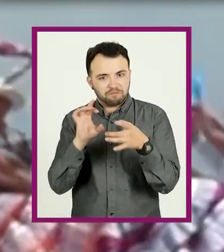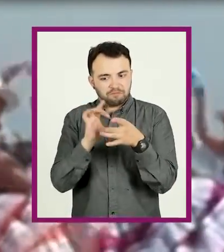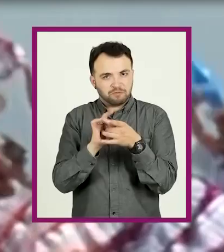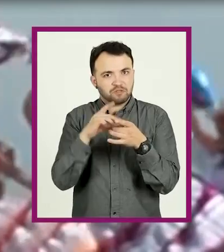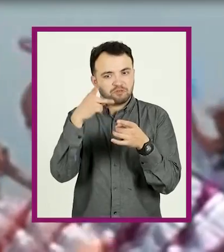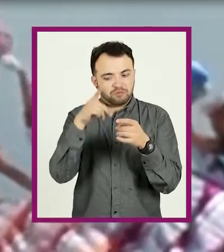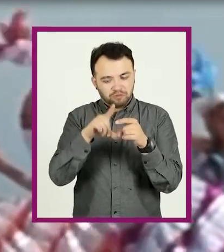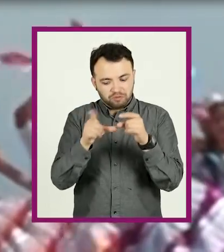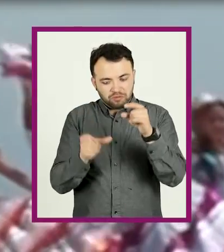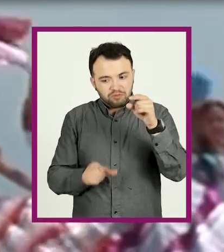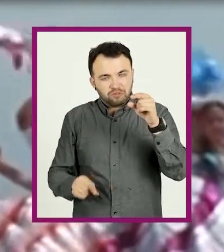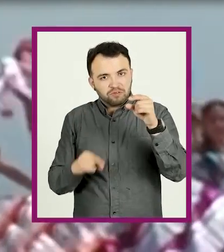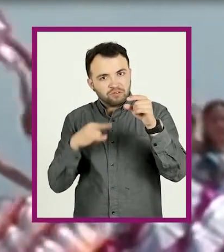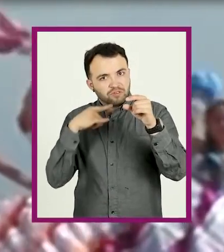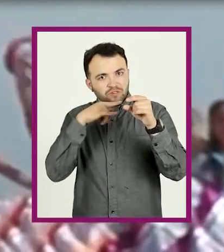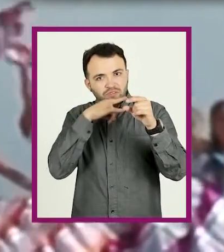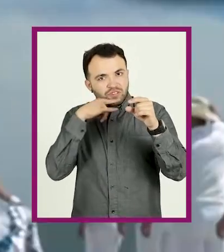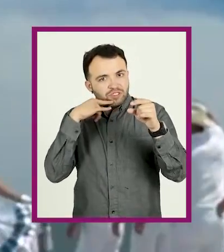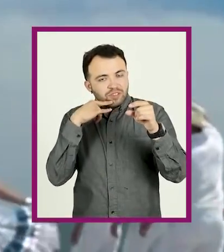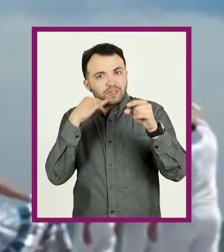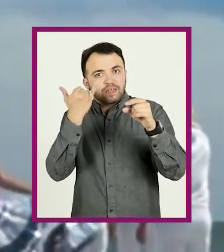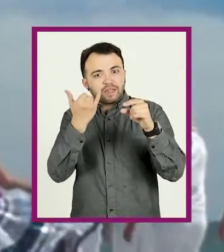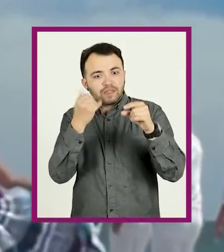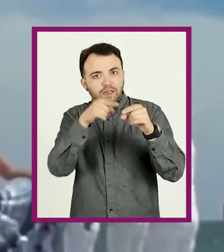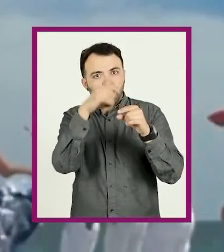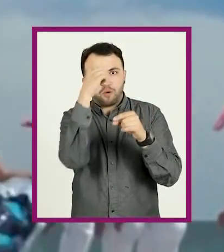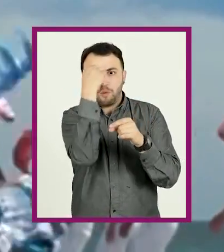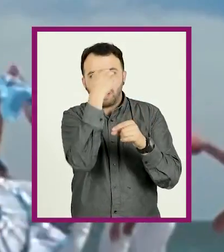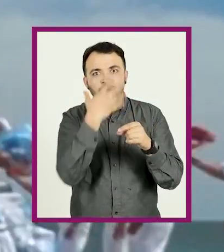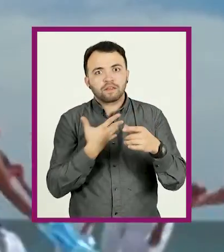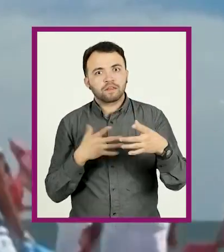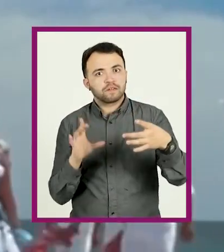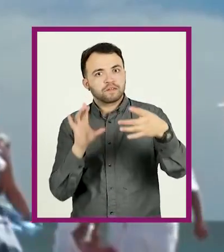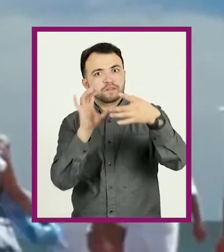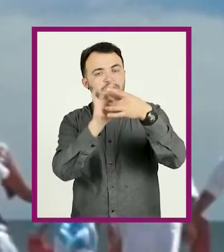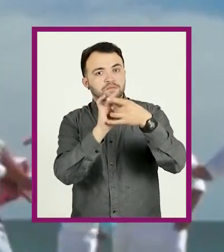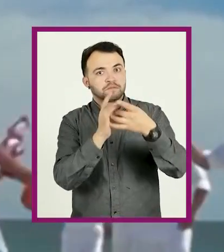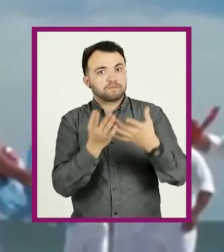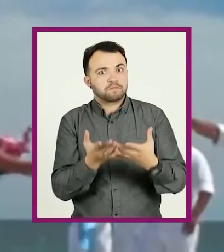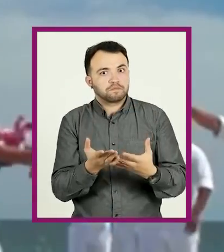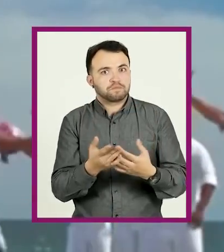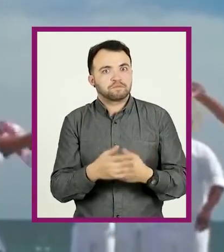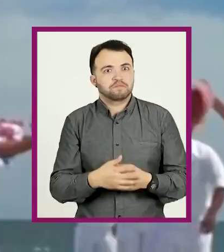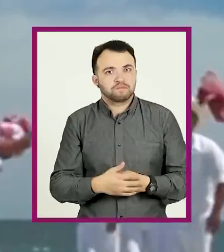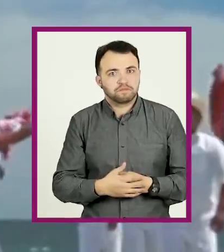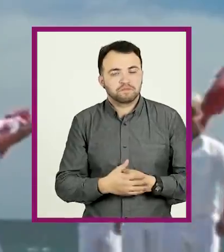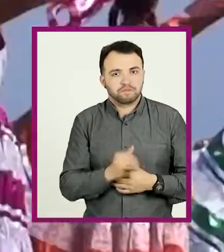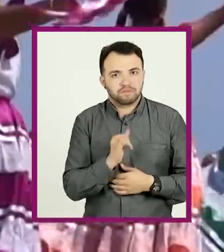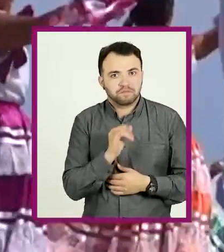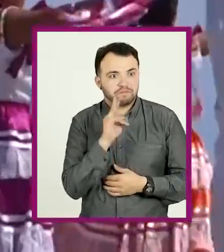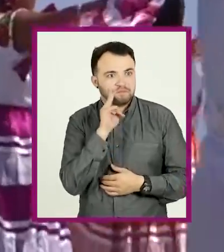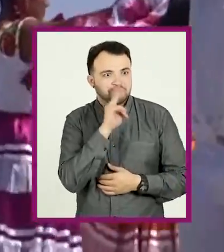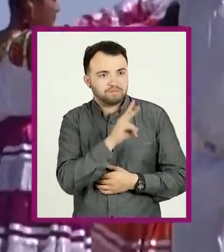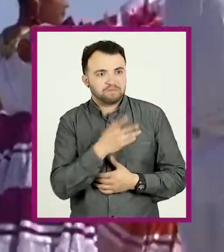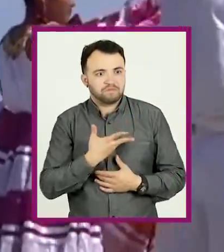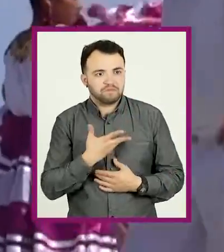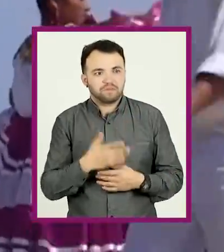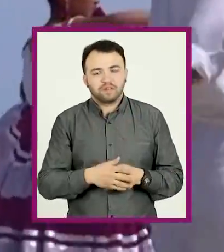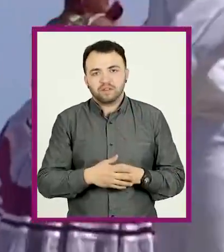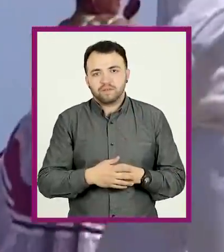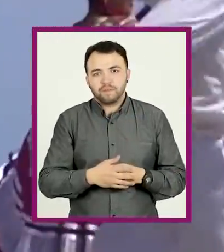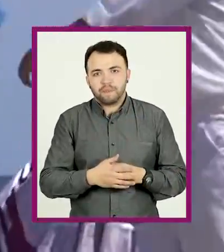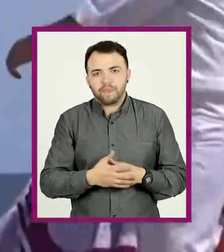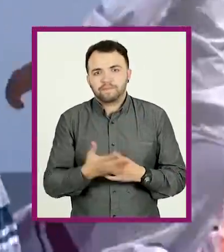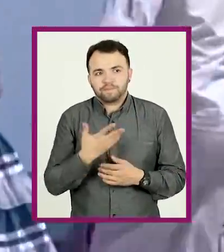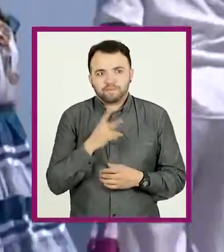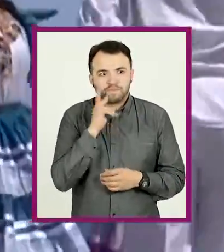chilena. Entonces sí pudo haber llegado, no creo que un barco que se haya varado y se haya bajado una serie de músicos y congregado